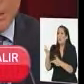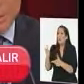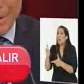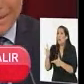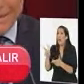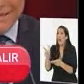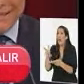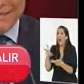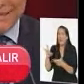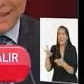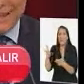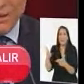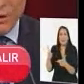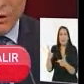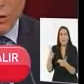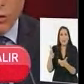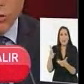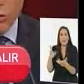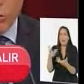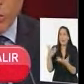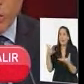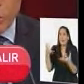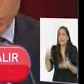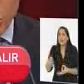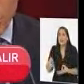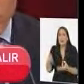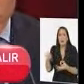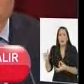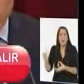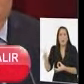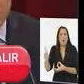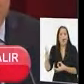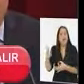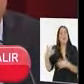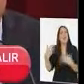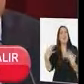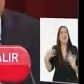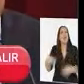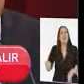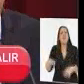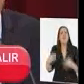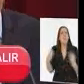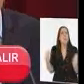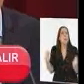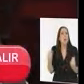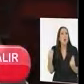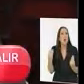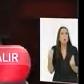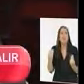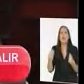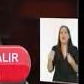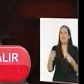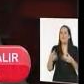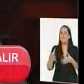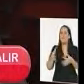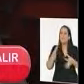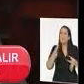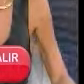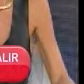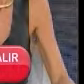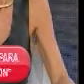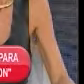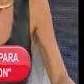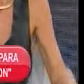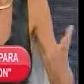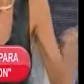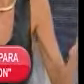existe hoy como posibilidad real, ¿no? Ahora es el futuro de... Perdón, Merce, ¿cómo es el futuro de Cristina? El 7 tiene que declarar en una